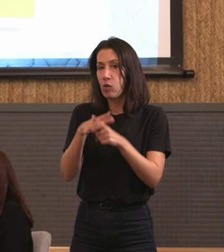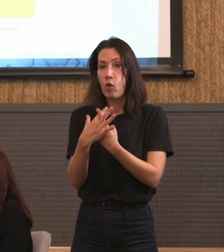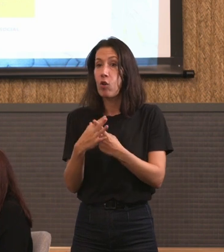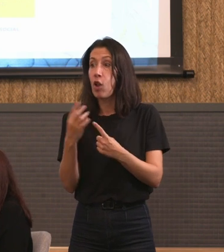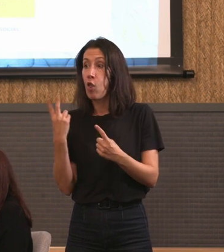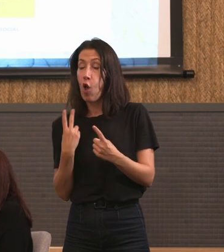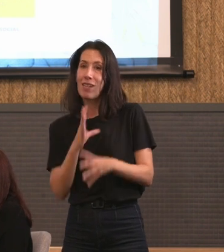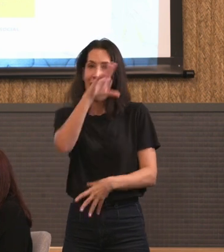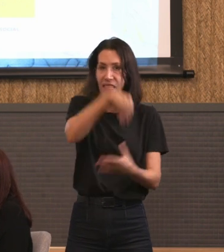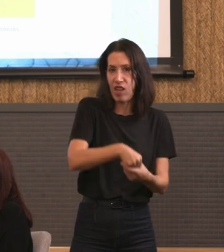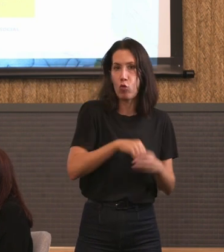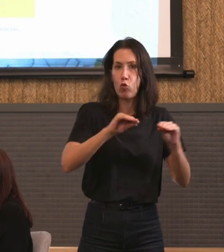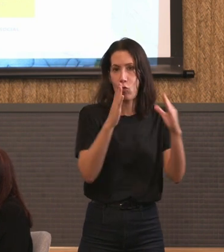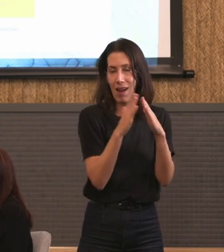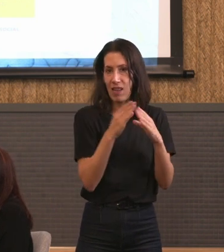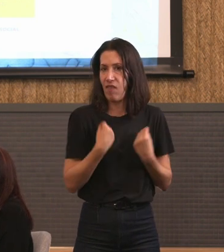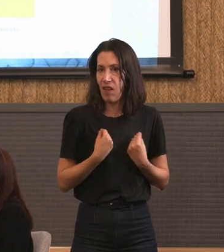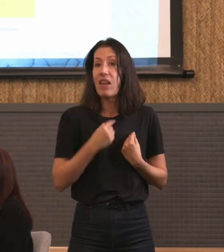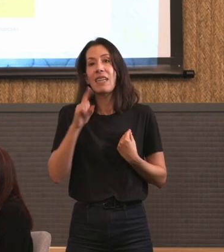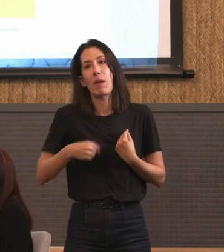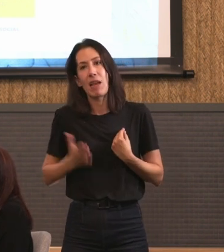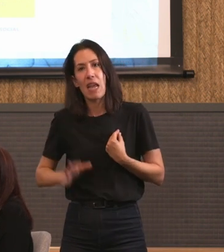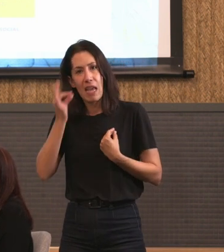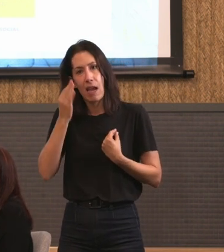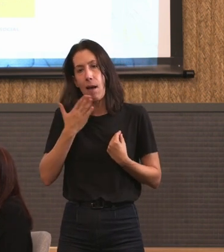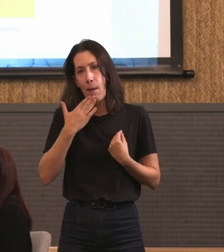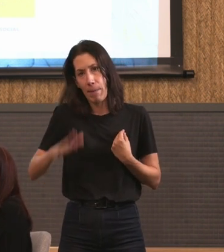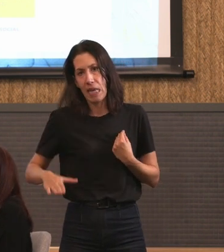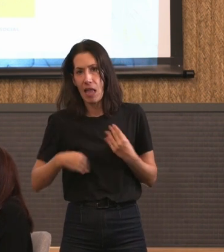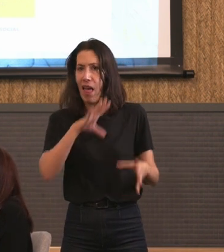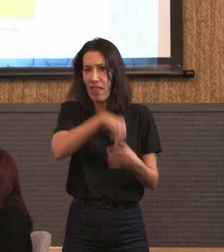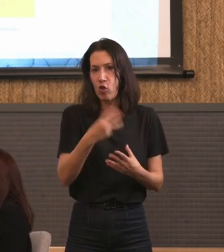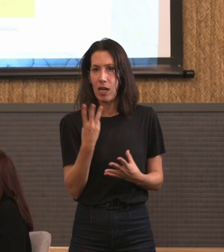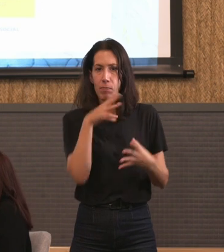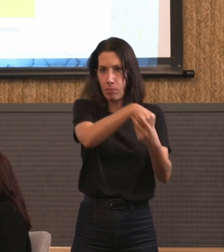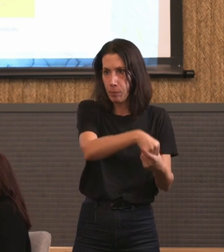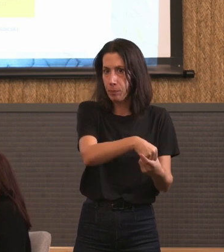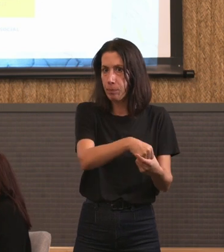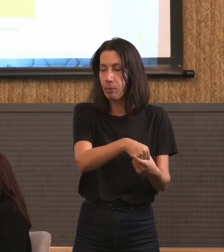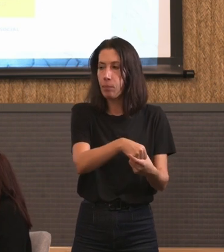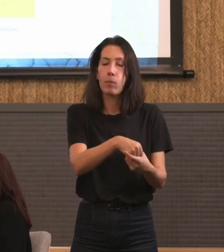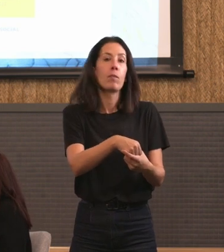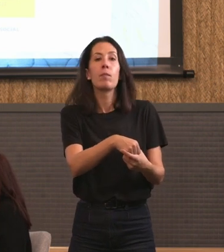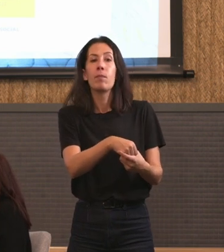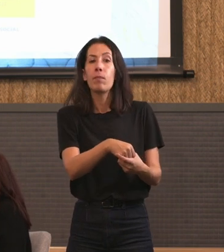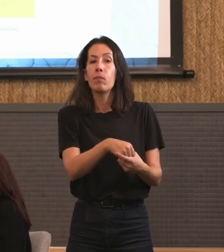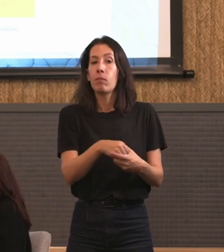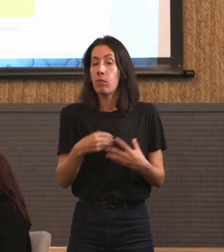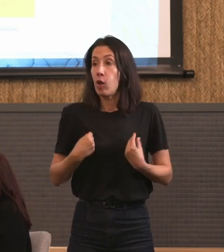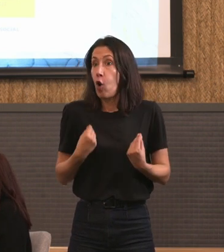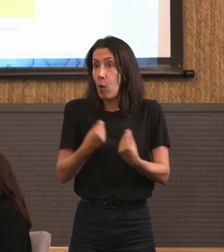a su casa tanto mi mujer como yo como mi hija pequeña y y bueno era una